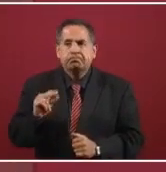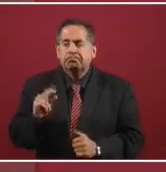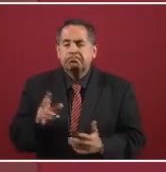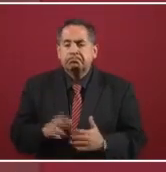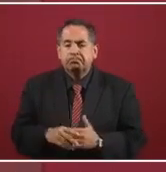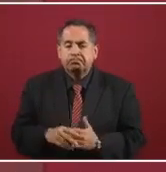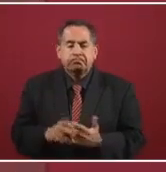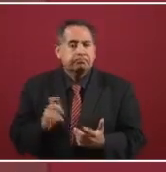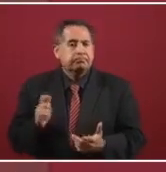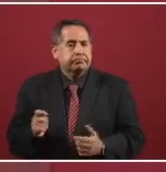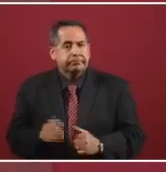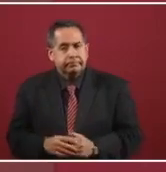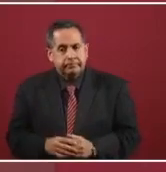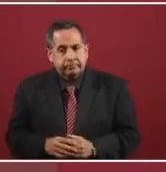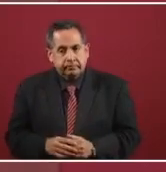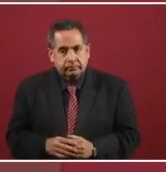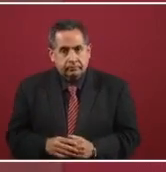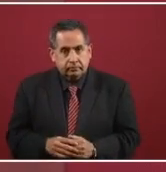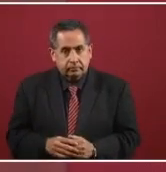hablado